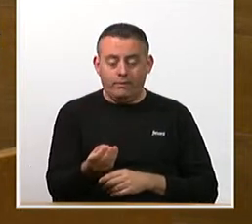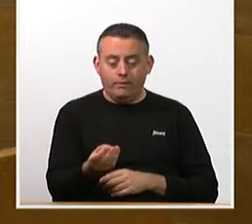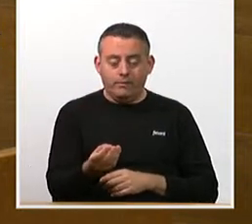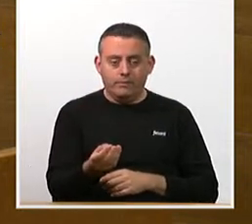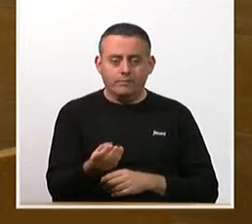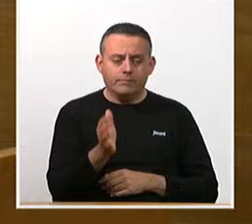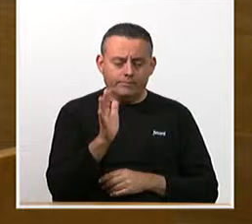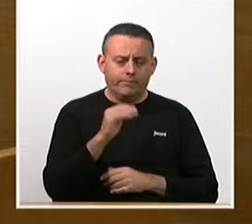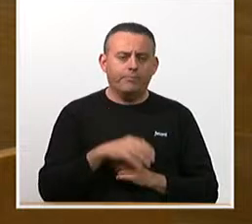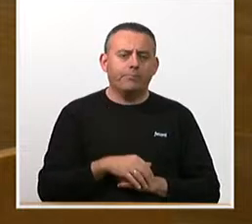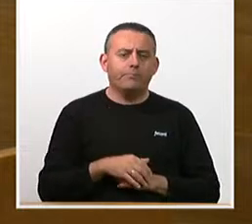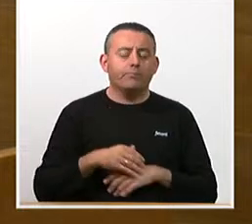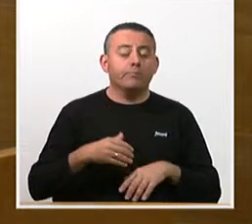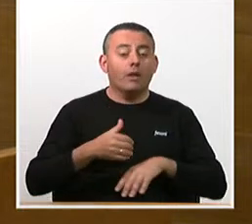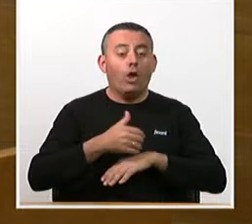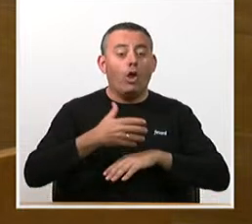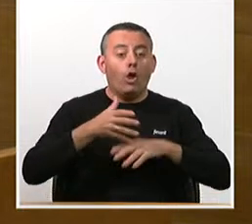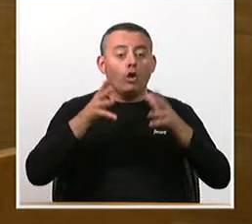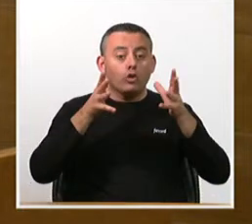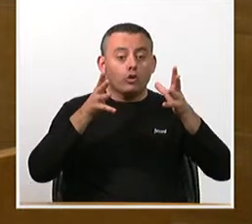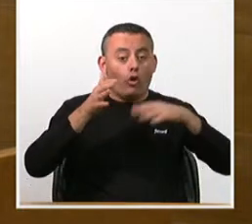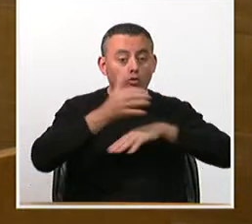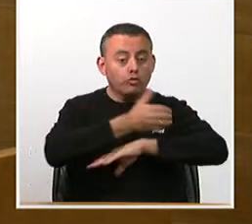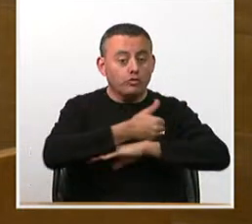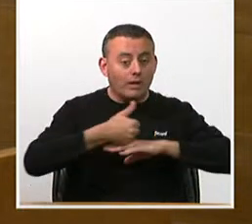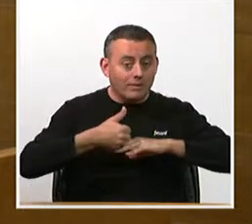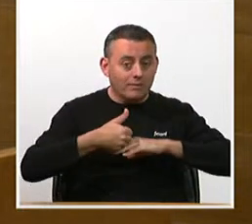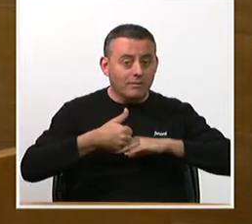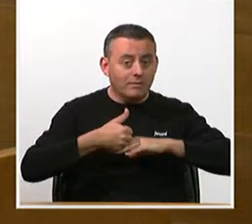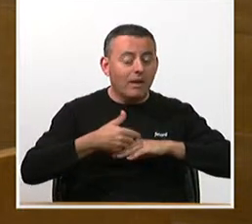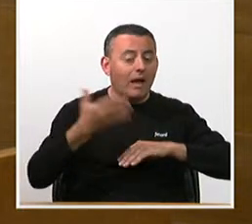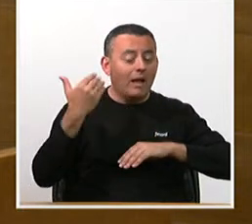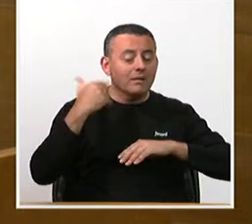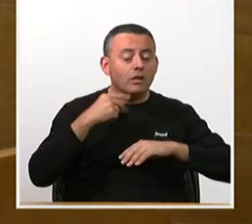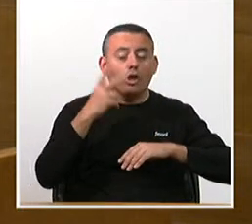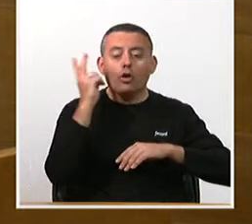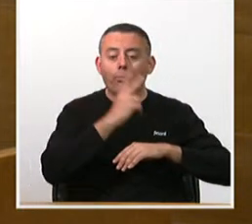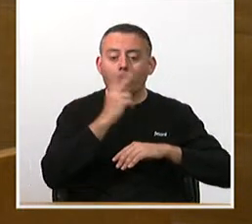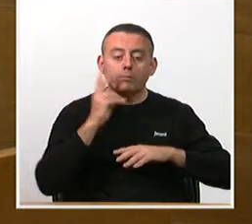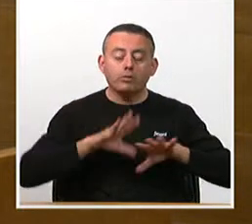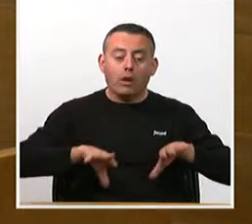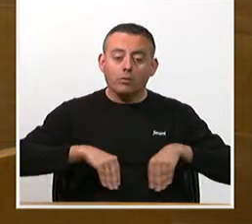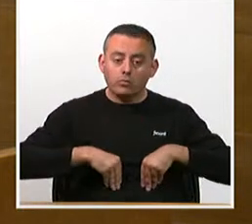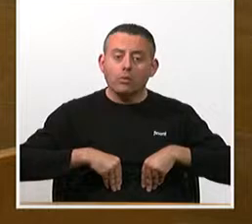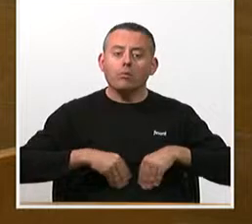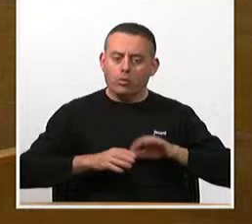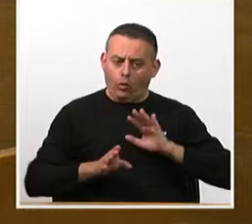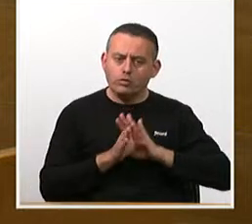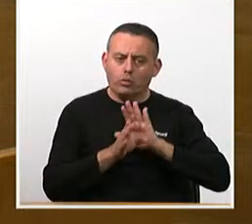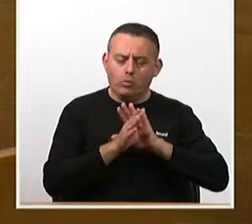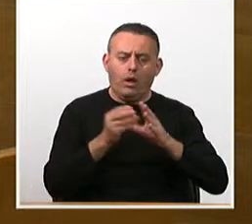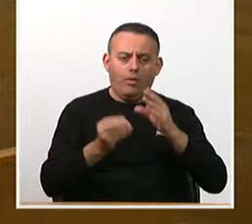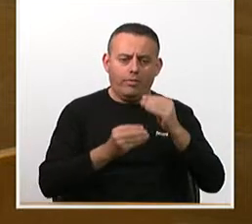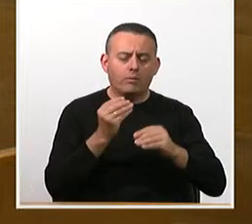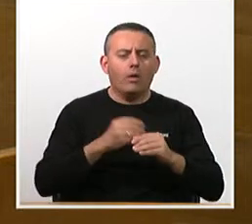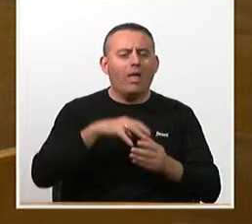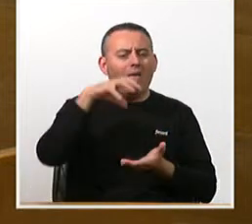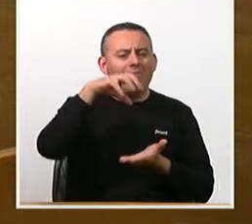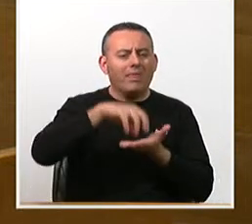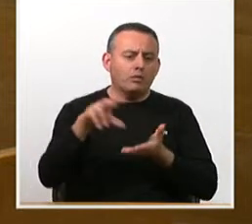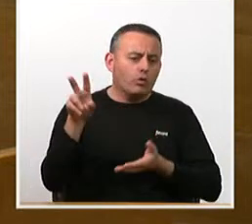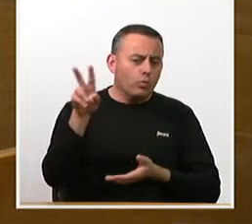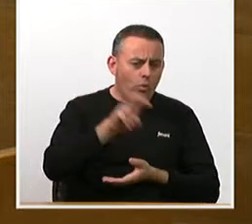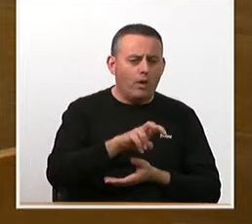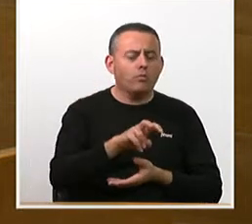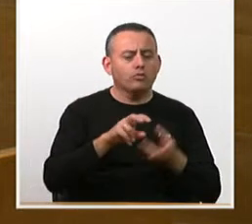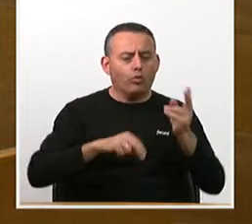consell va a cumplir con todos los compromisos adquiridos referentes a la construcción de nuevos centros educativos y a rehabilitar los que